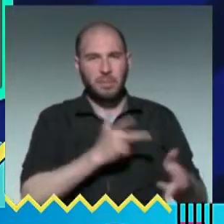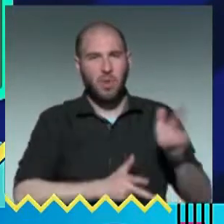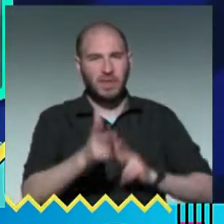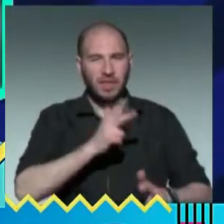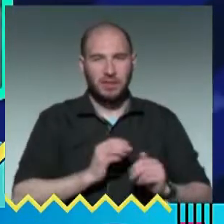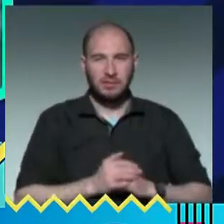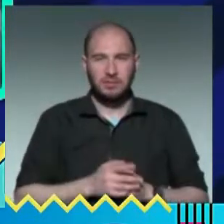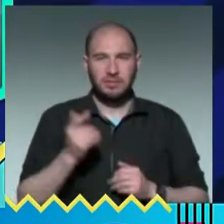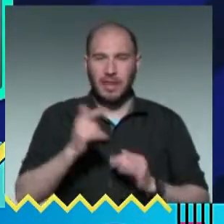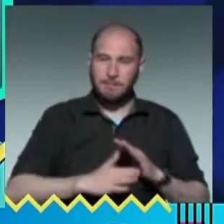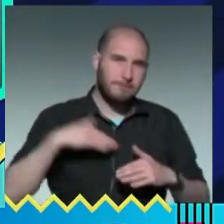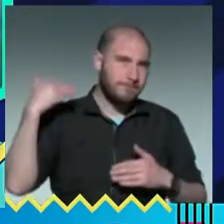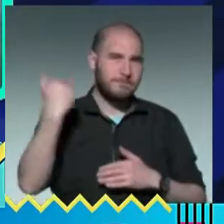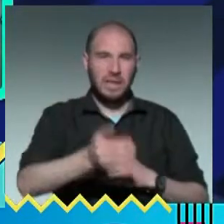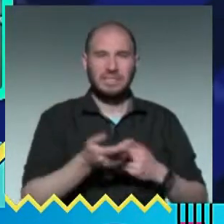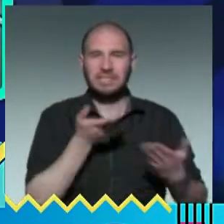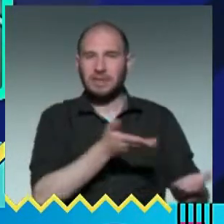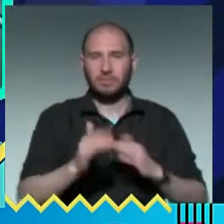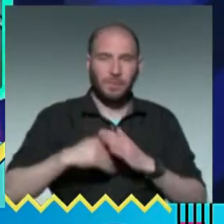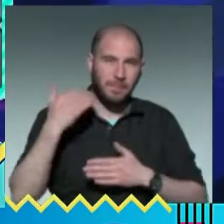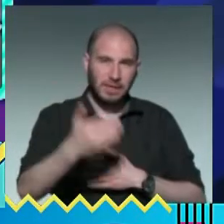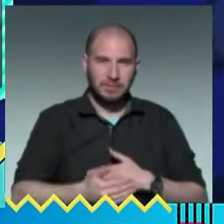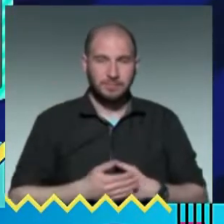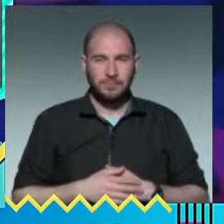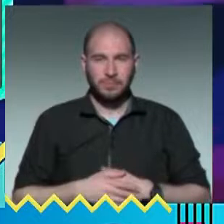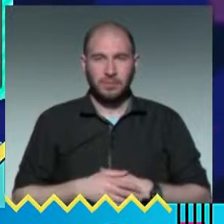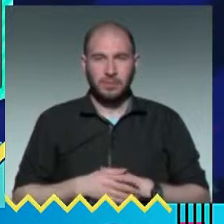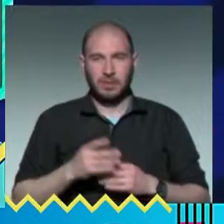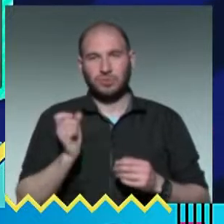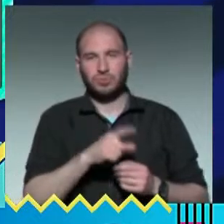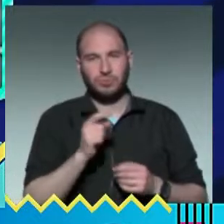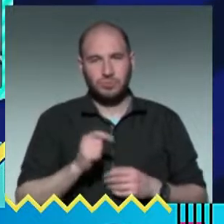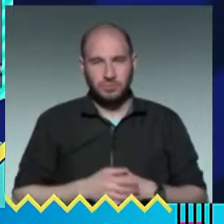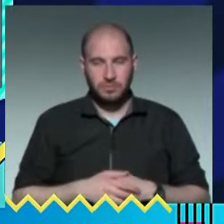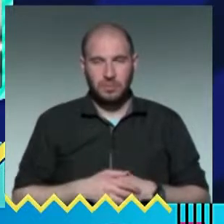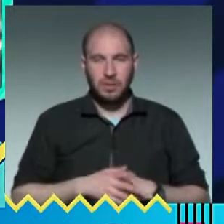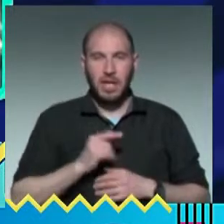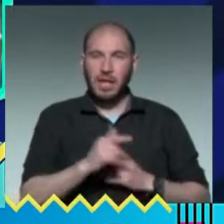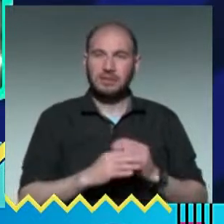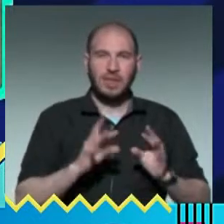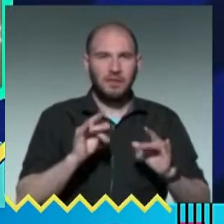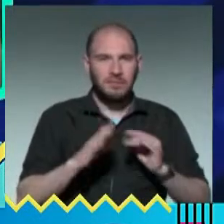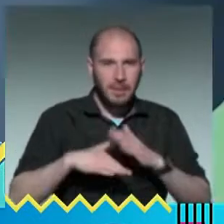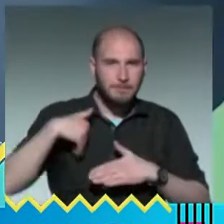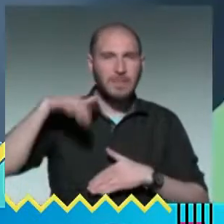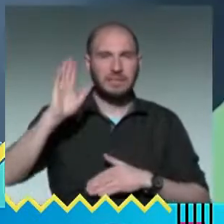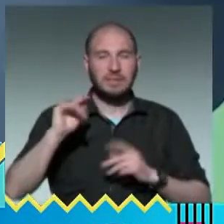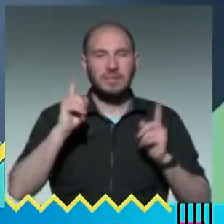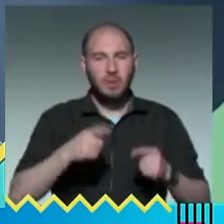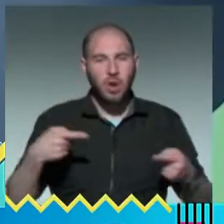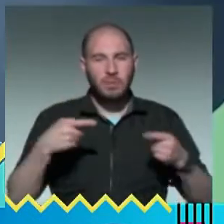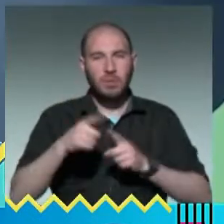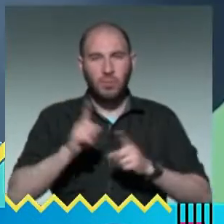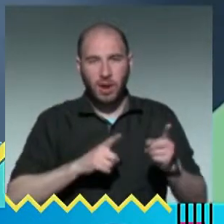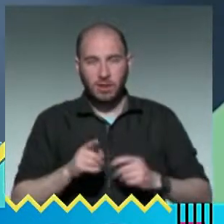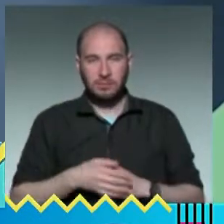movilidad va mucho más allá de la prestación del transporte en sí misma. Es mucho más complejo, y lo que se ha buscado, y en